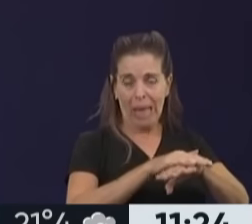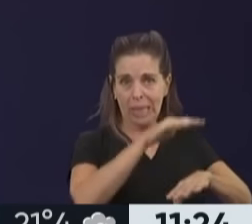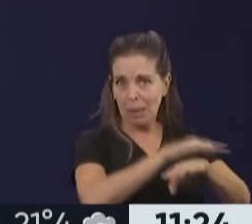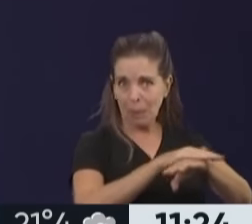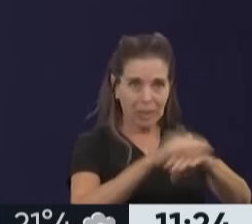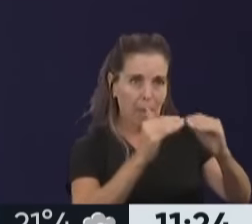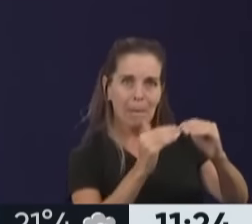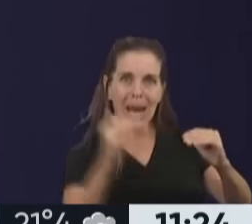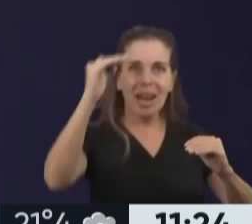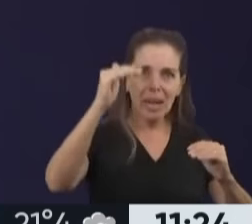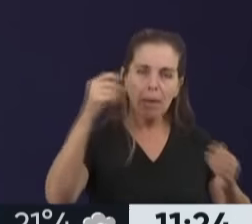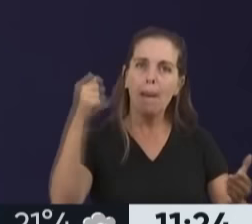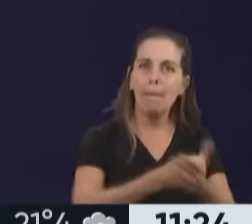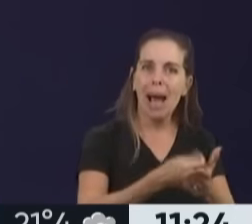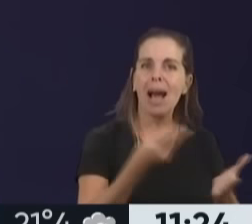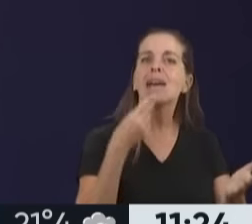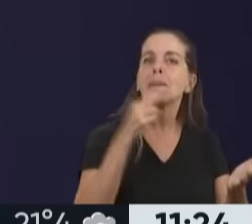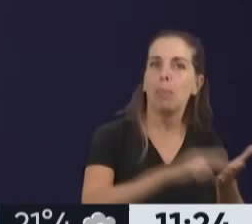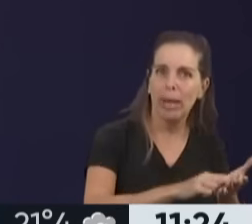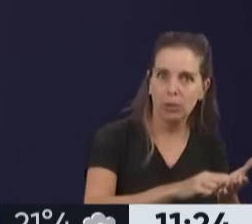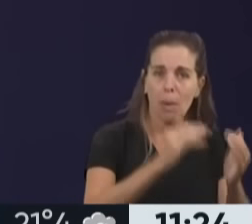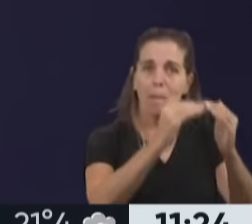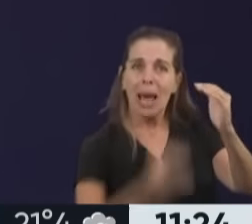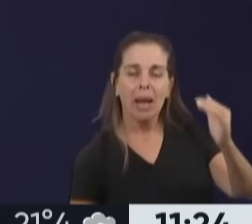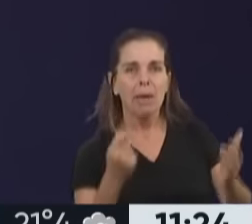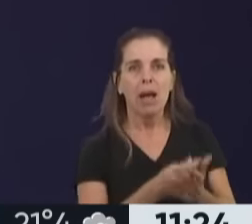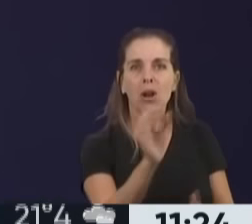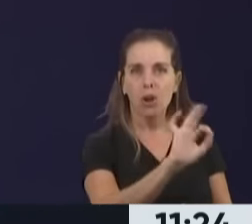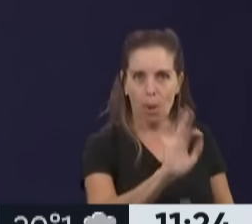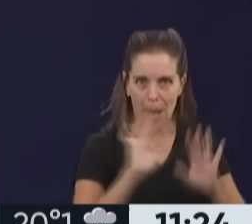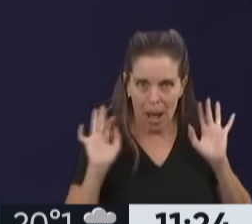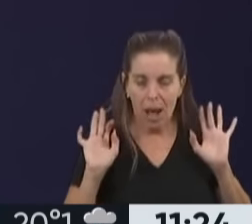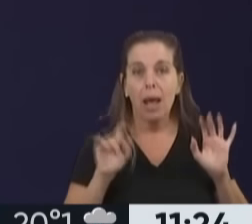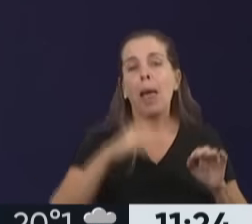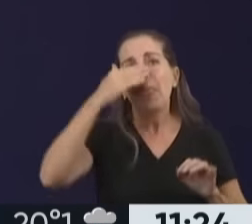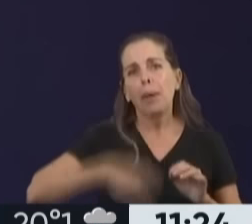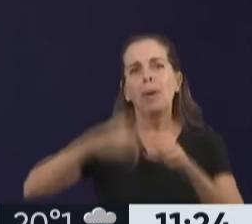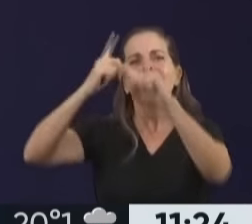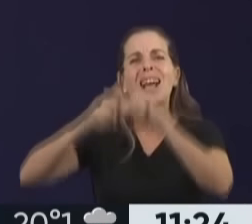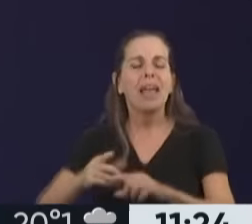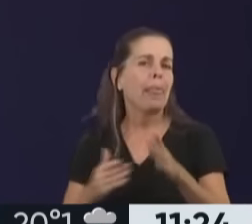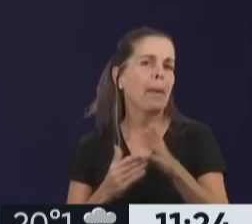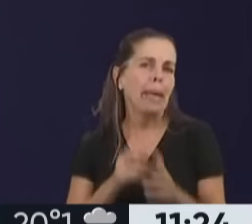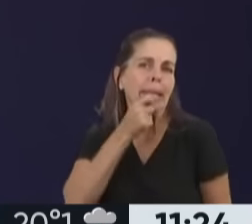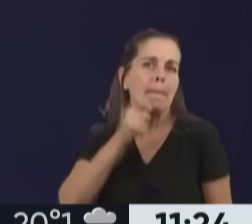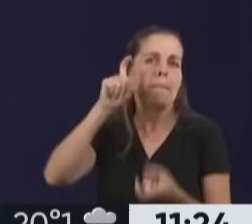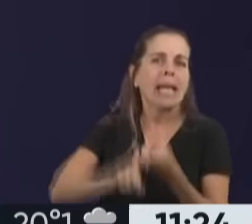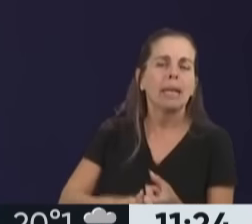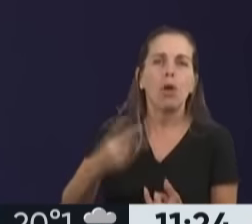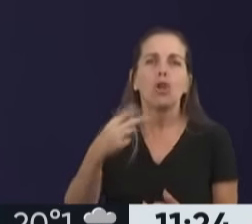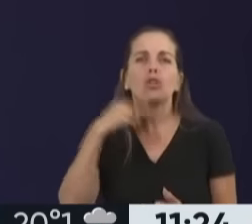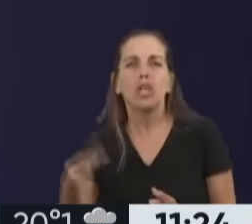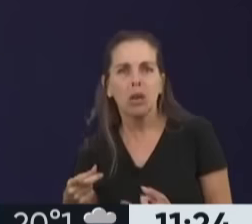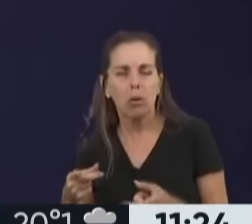términos de cónyuge o de hijos y después se usa el cálculo de con dos hijos que es el